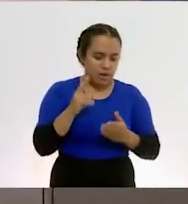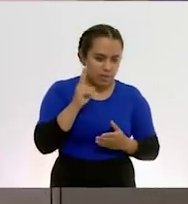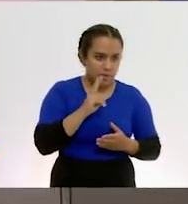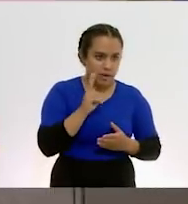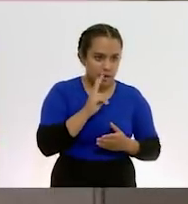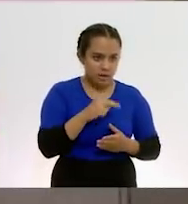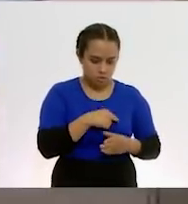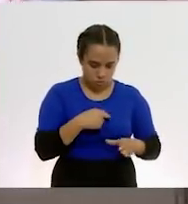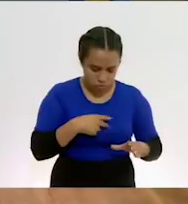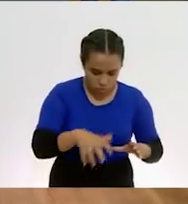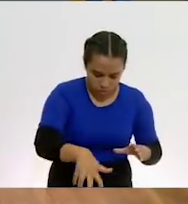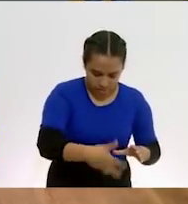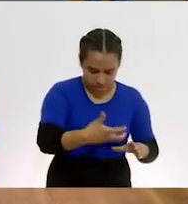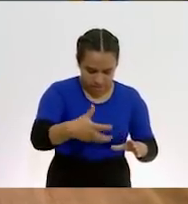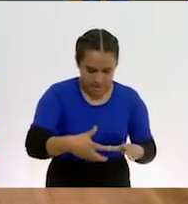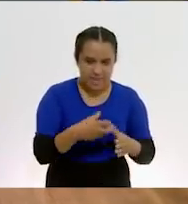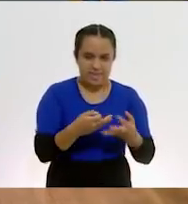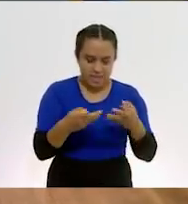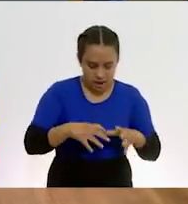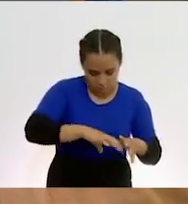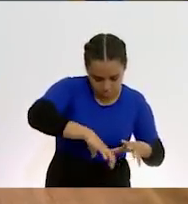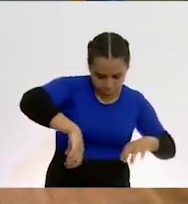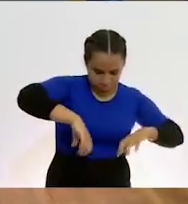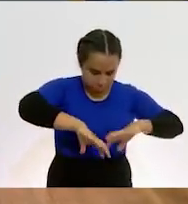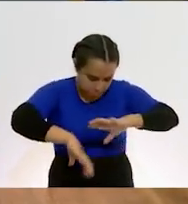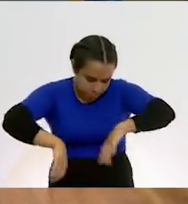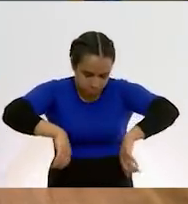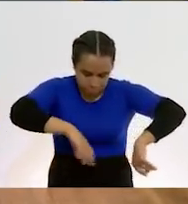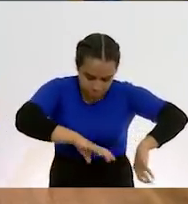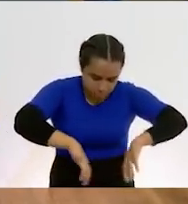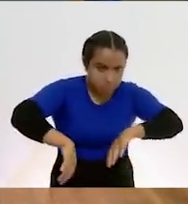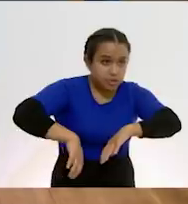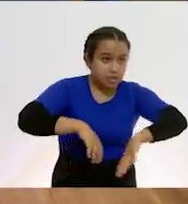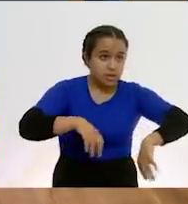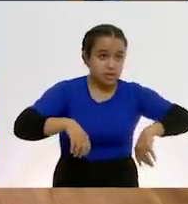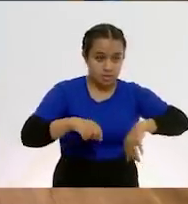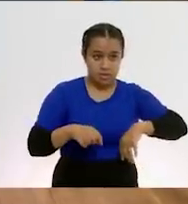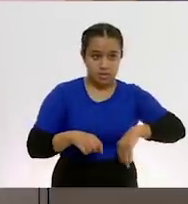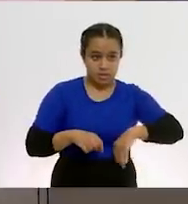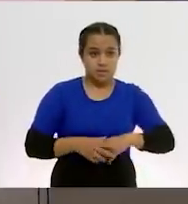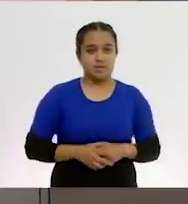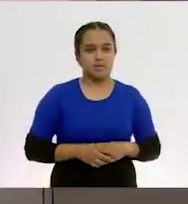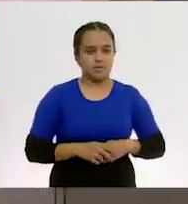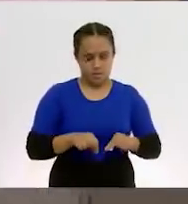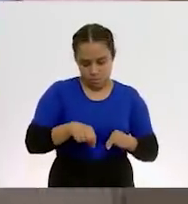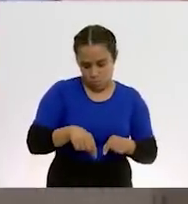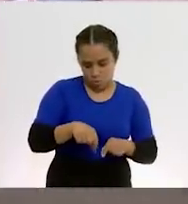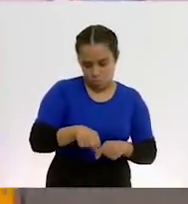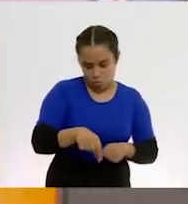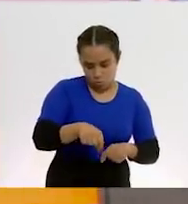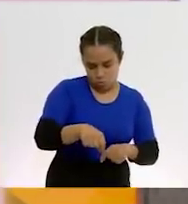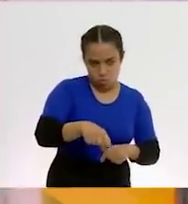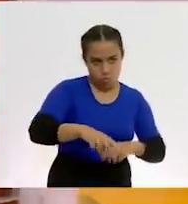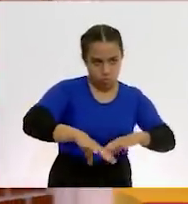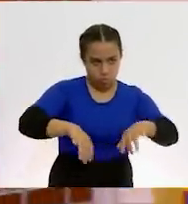estuviéramos arando la tierra. Así, los agricultores. Ajá. Plantando las semillitas.